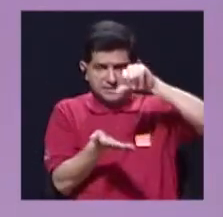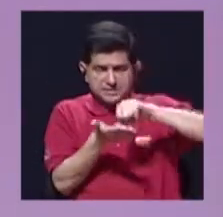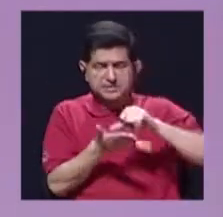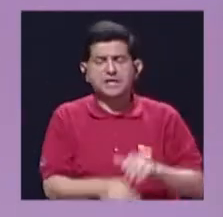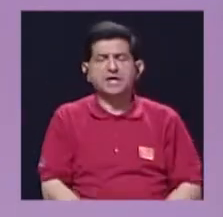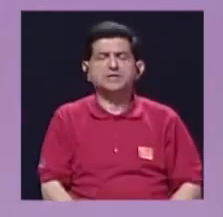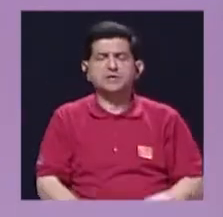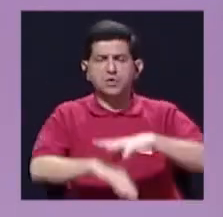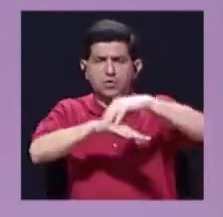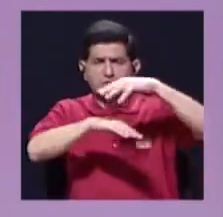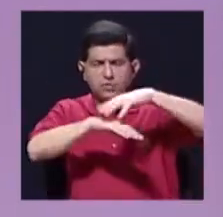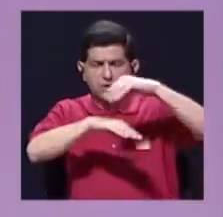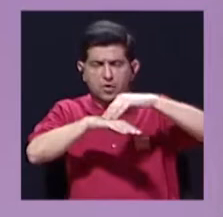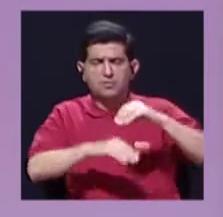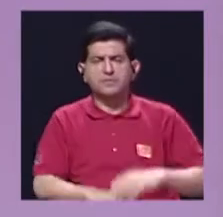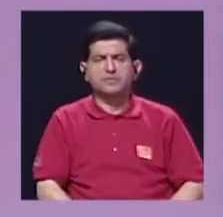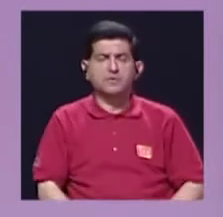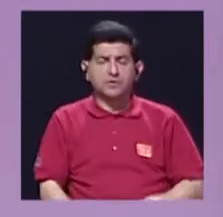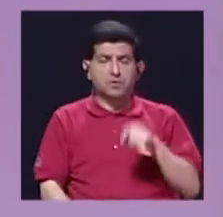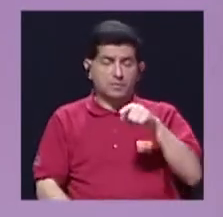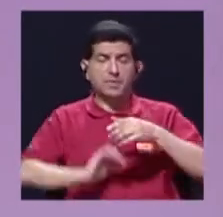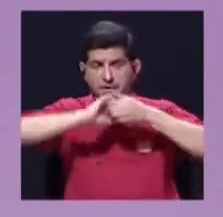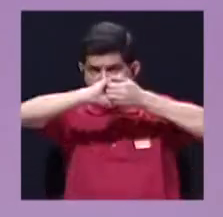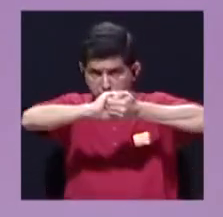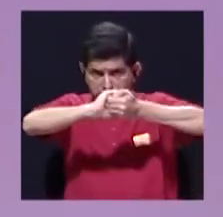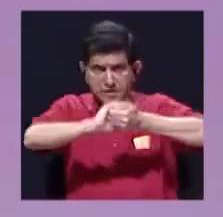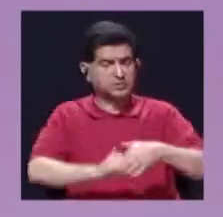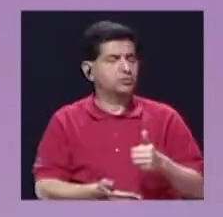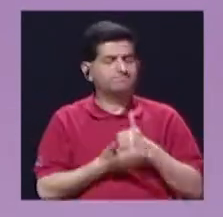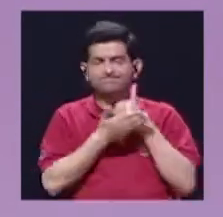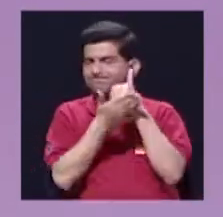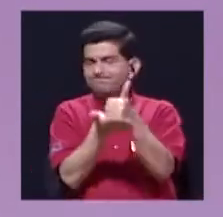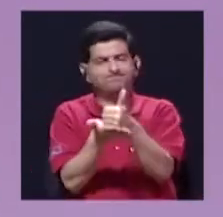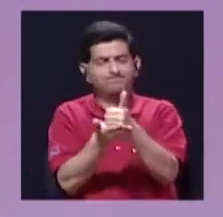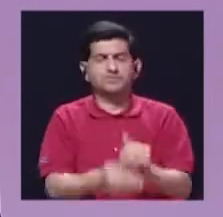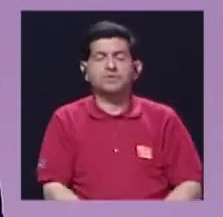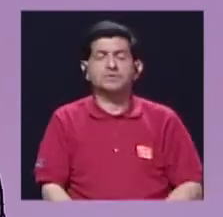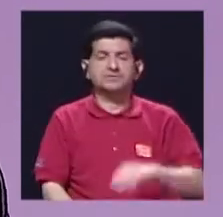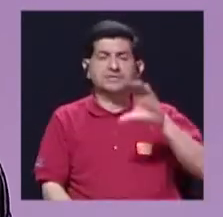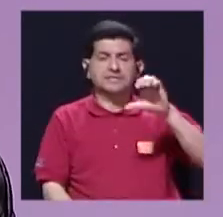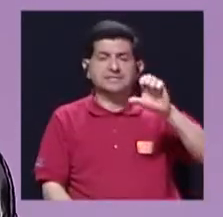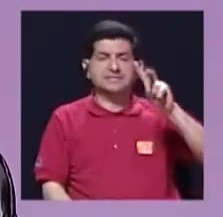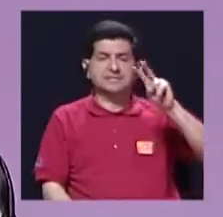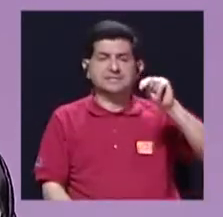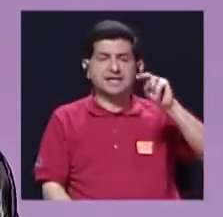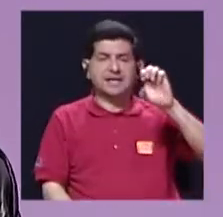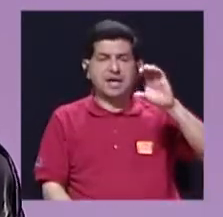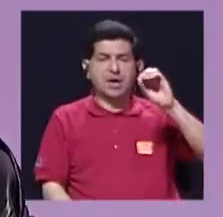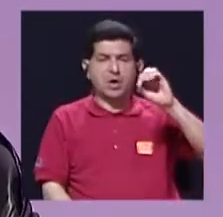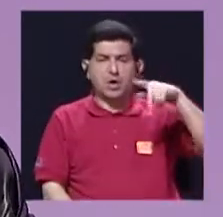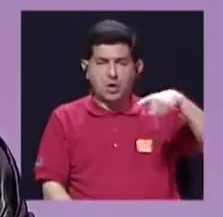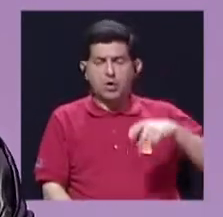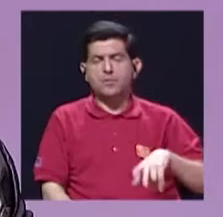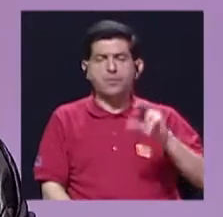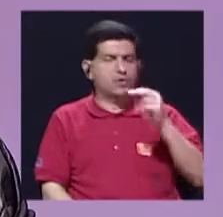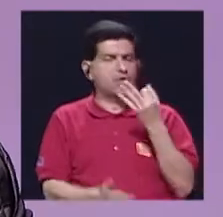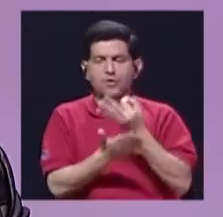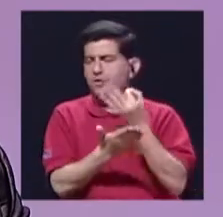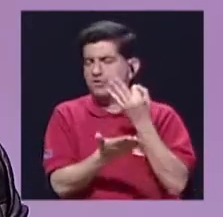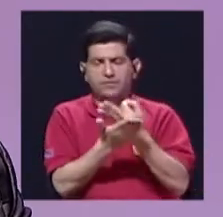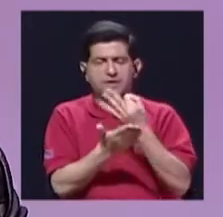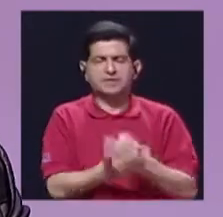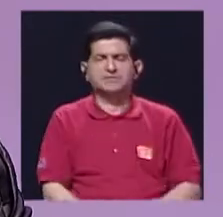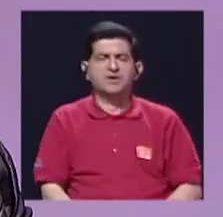Cooperativo Sueco dejó de contribuir y entonces el CENECOP tampoco nos financia y